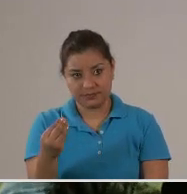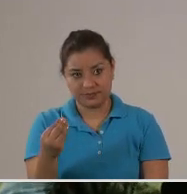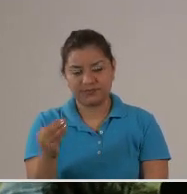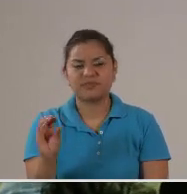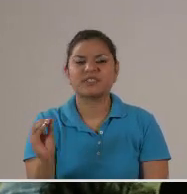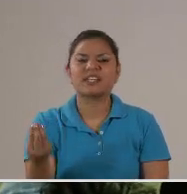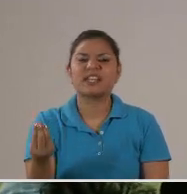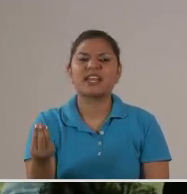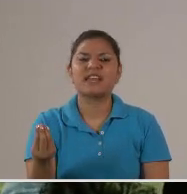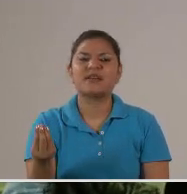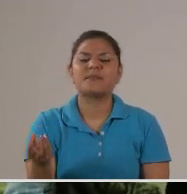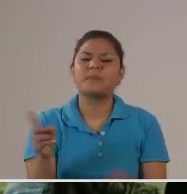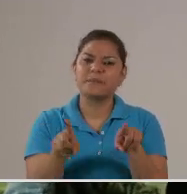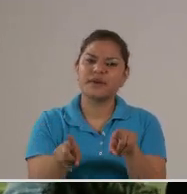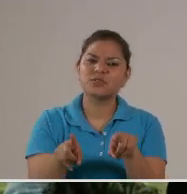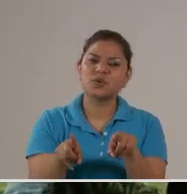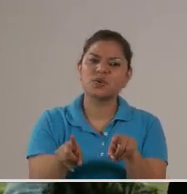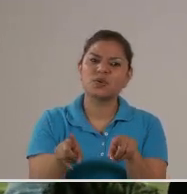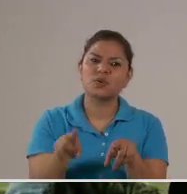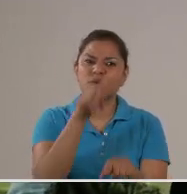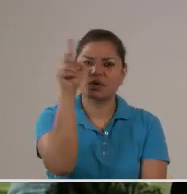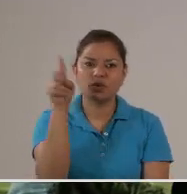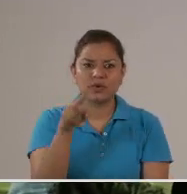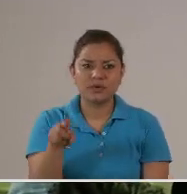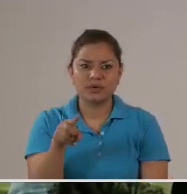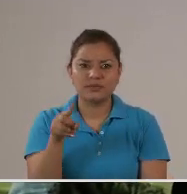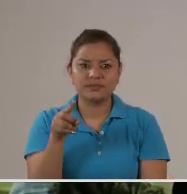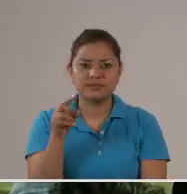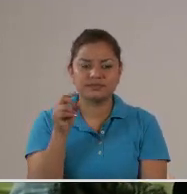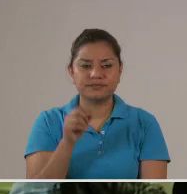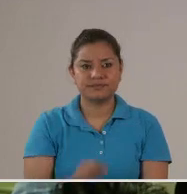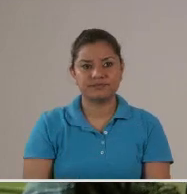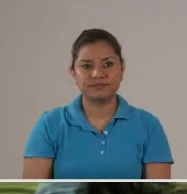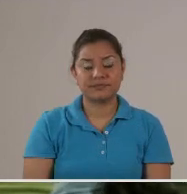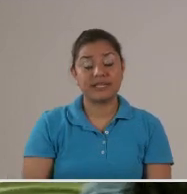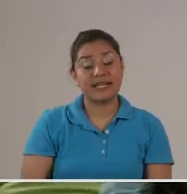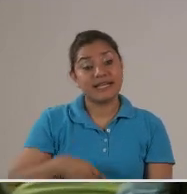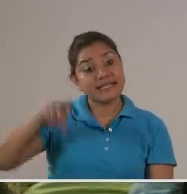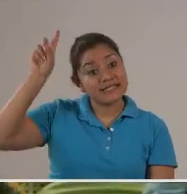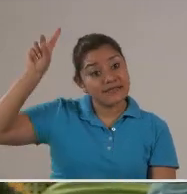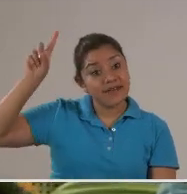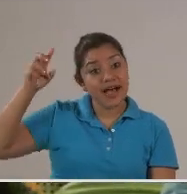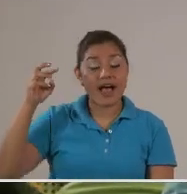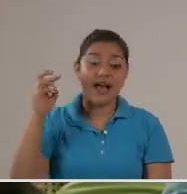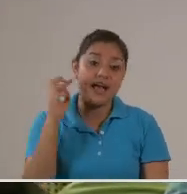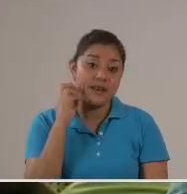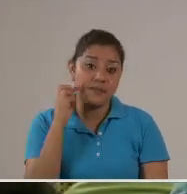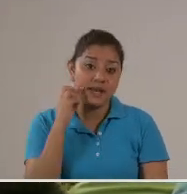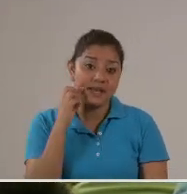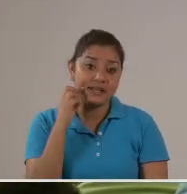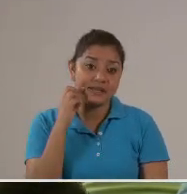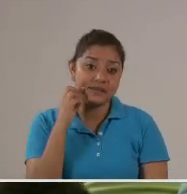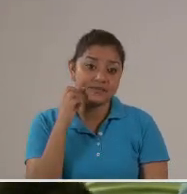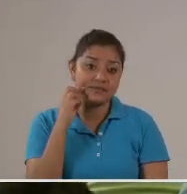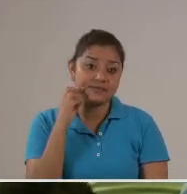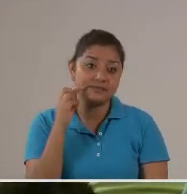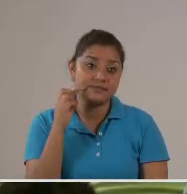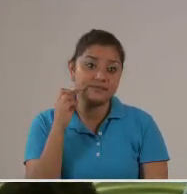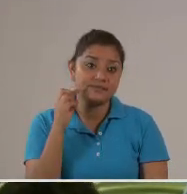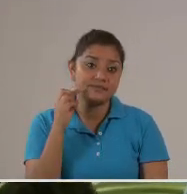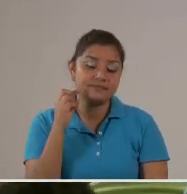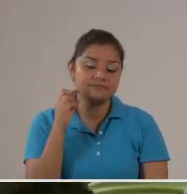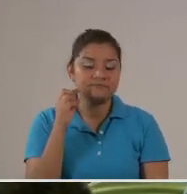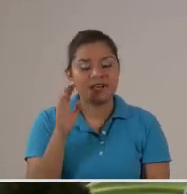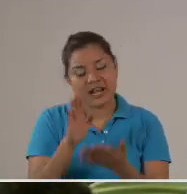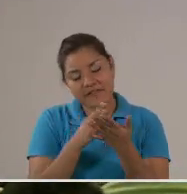porque estaba muerto Qué pasó con el espíritu se va al padre según Eclesiastés